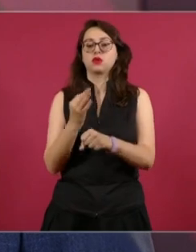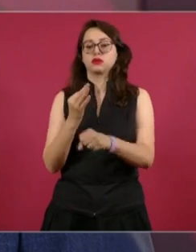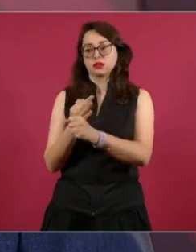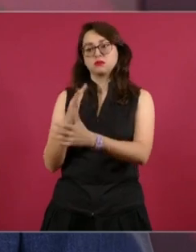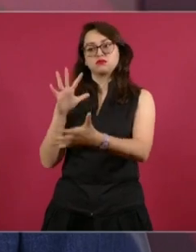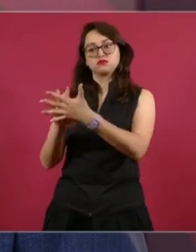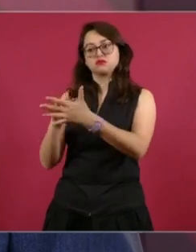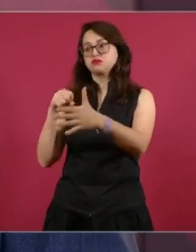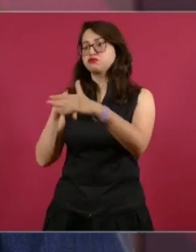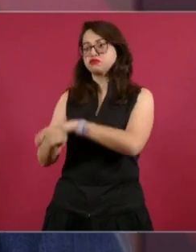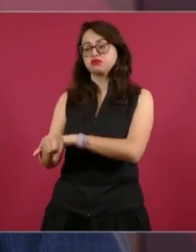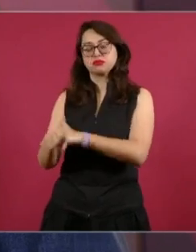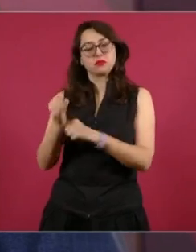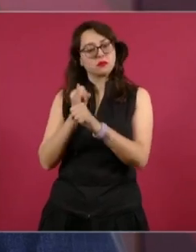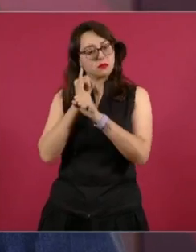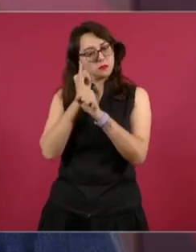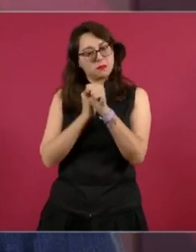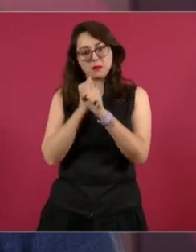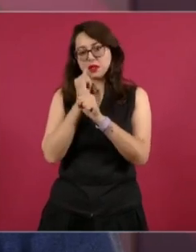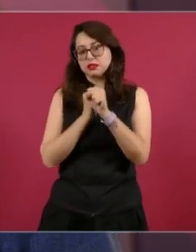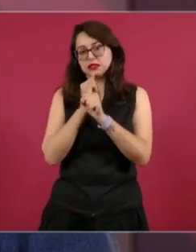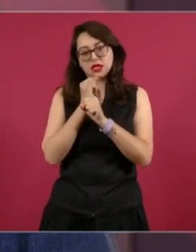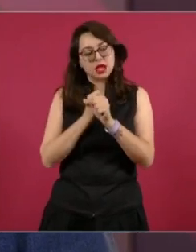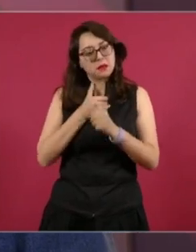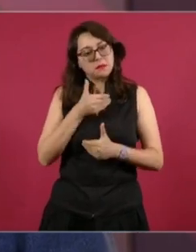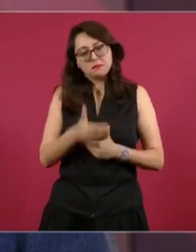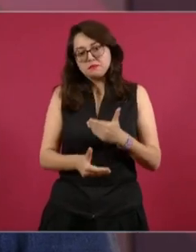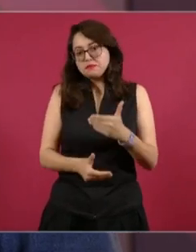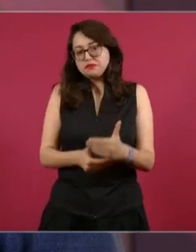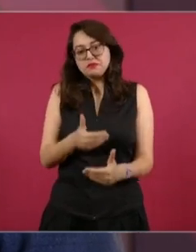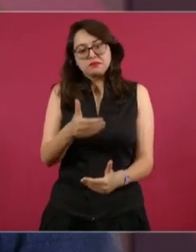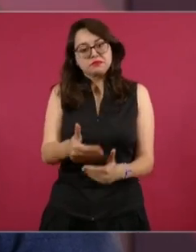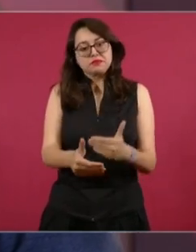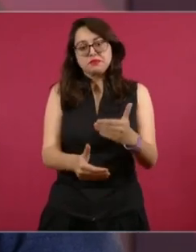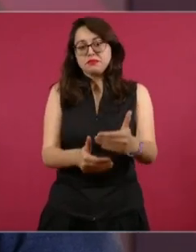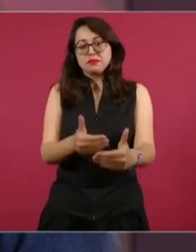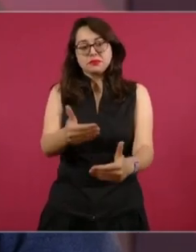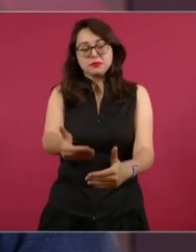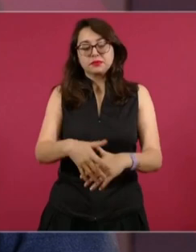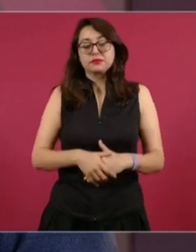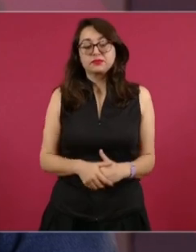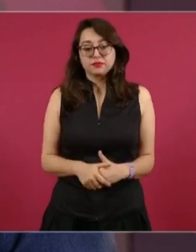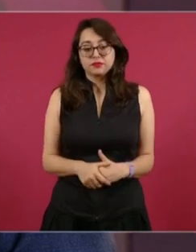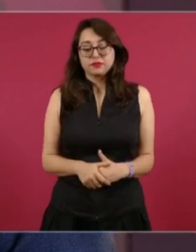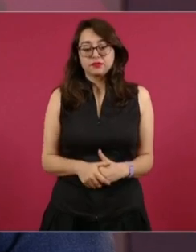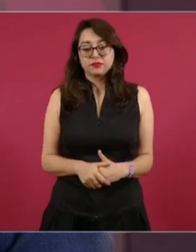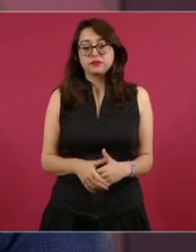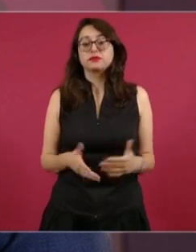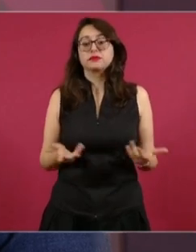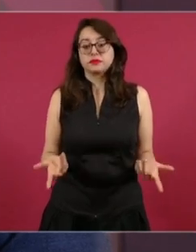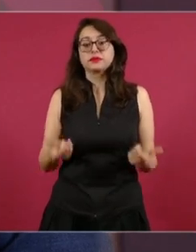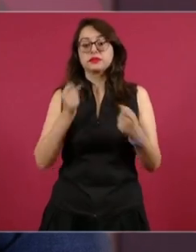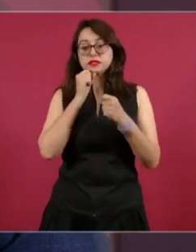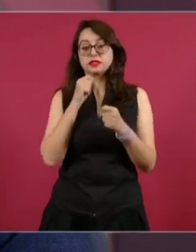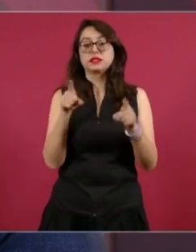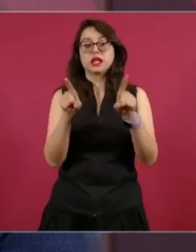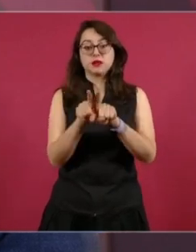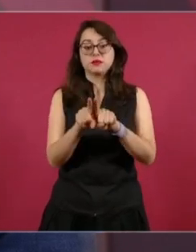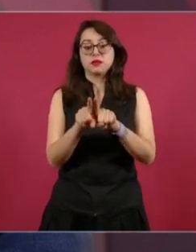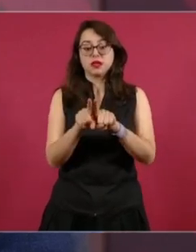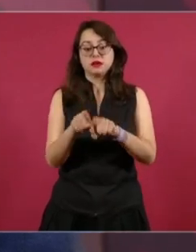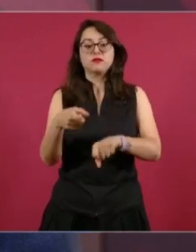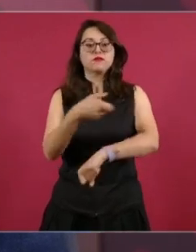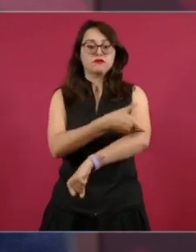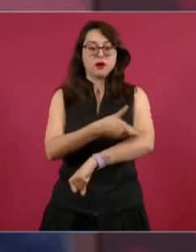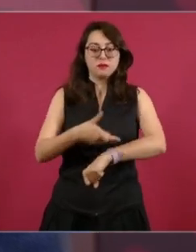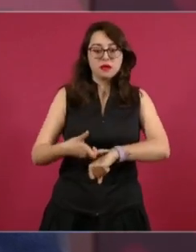Se está haciendo toda la investigación correspondiente para eso. Y se está atendiendo a